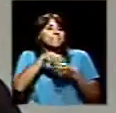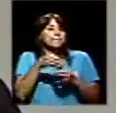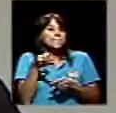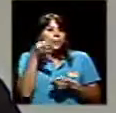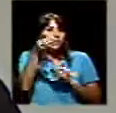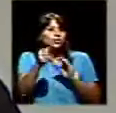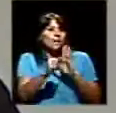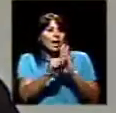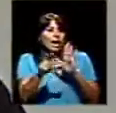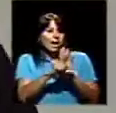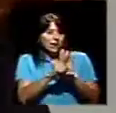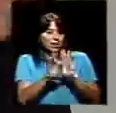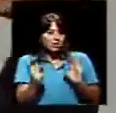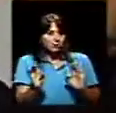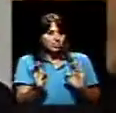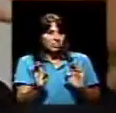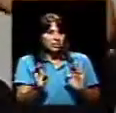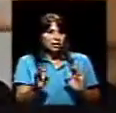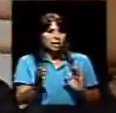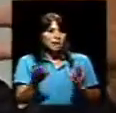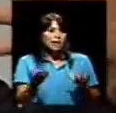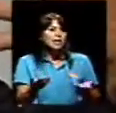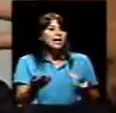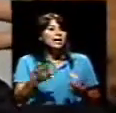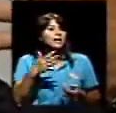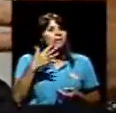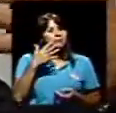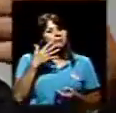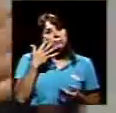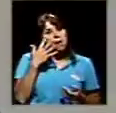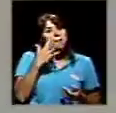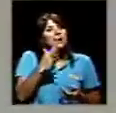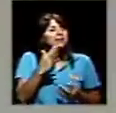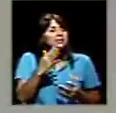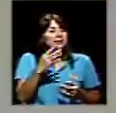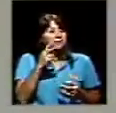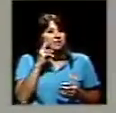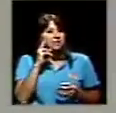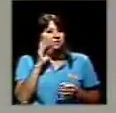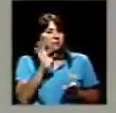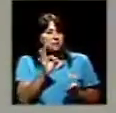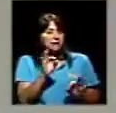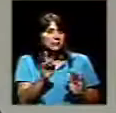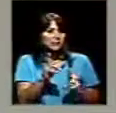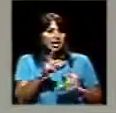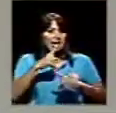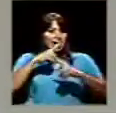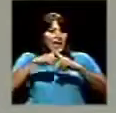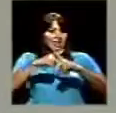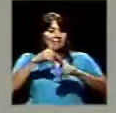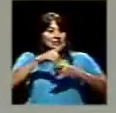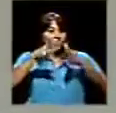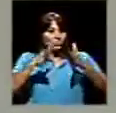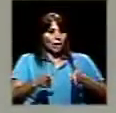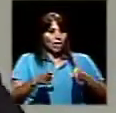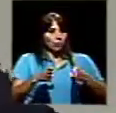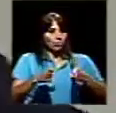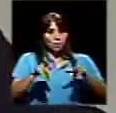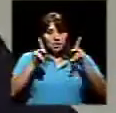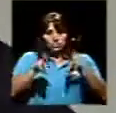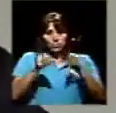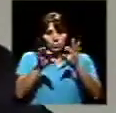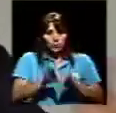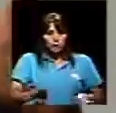bastante razonable pensar que una serie de exdiputados, que además son figuras significativas del país,